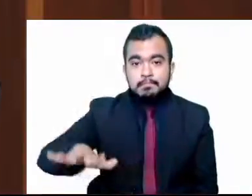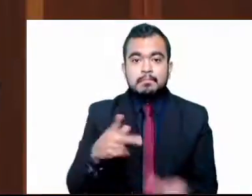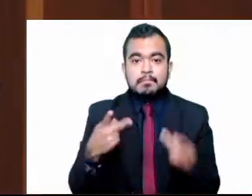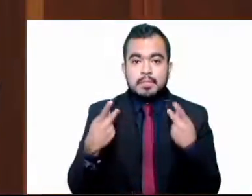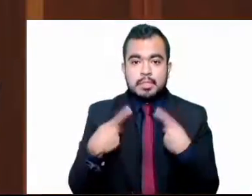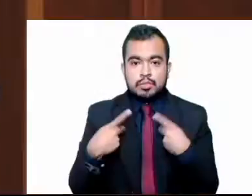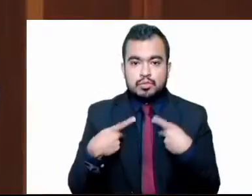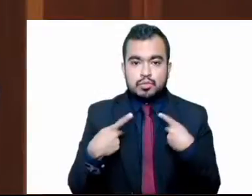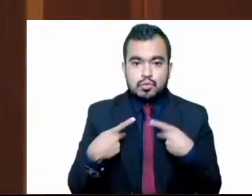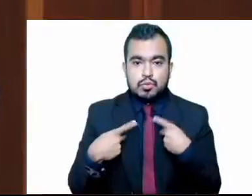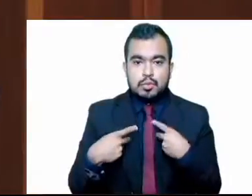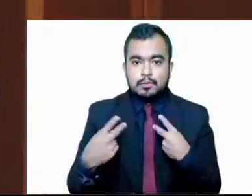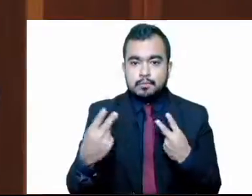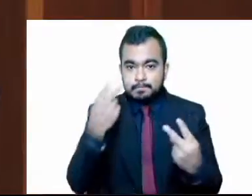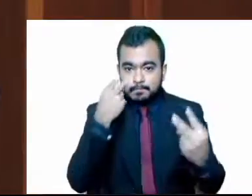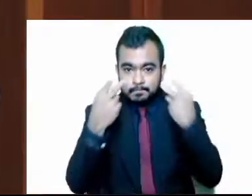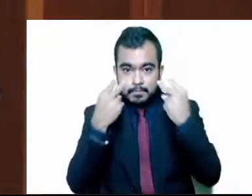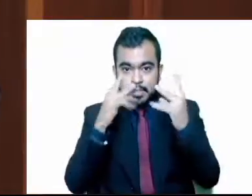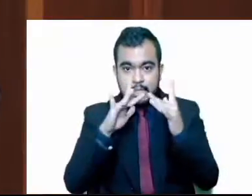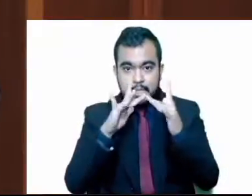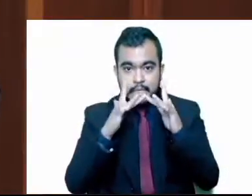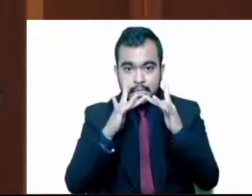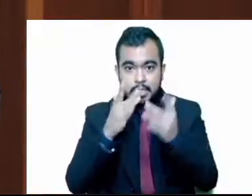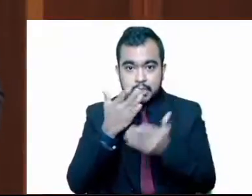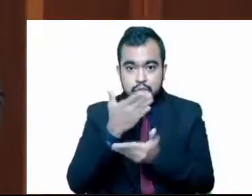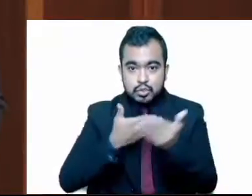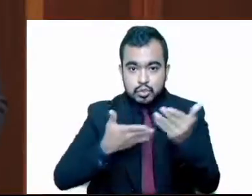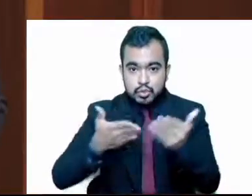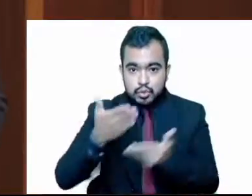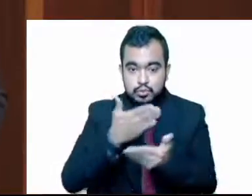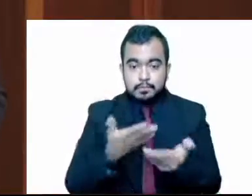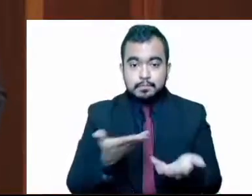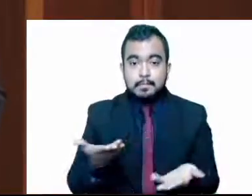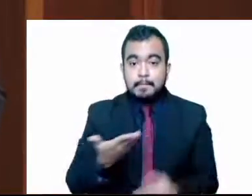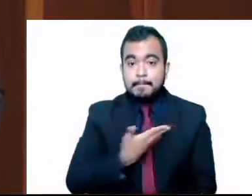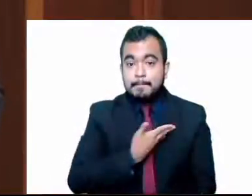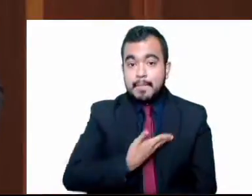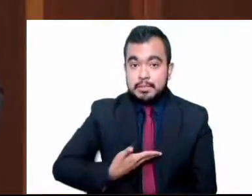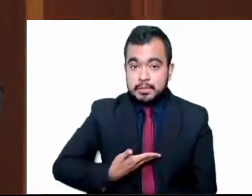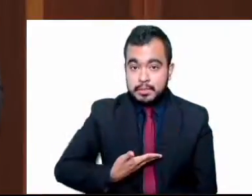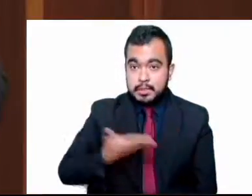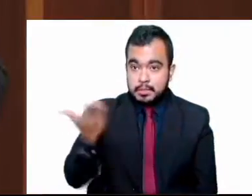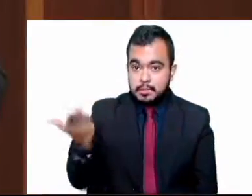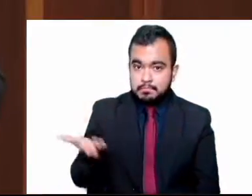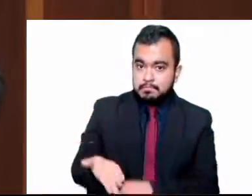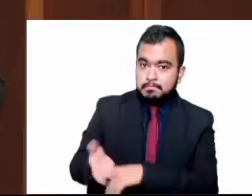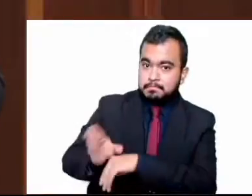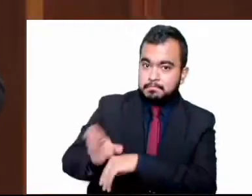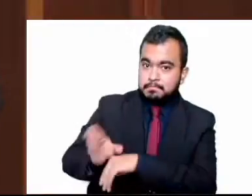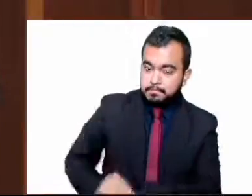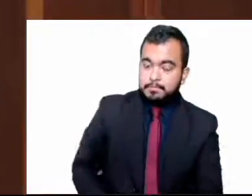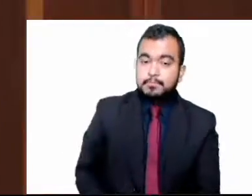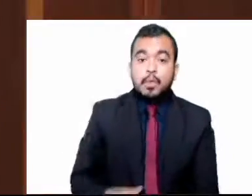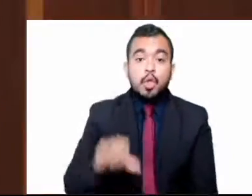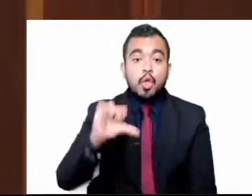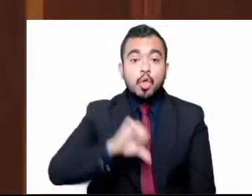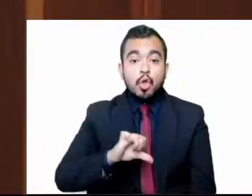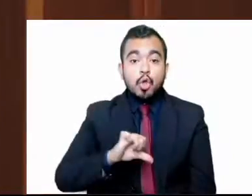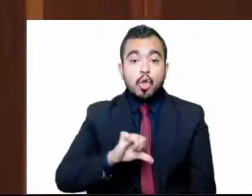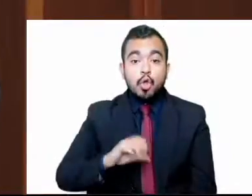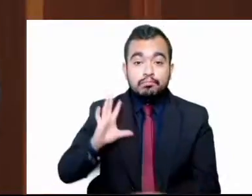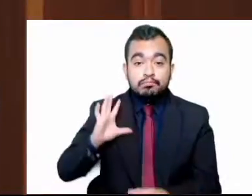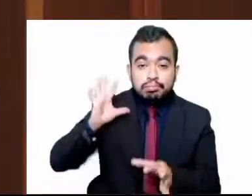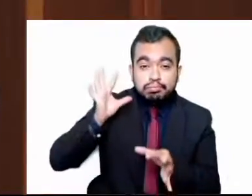desde las redes sociales. Con la venia de la Presidenta, el día de hoy se cumplen 15 de los